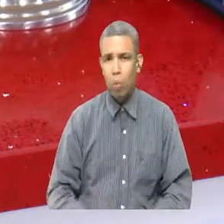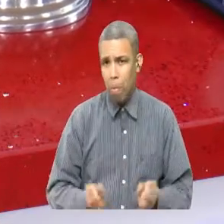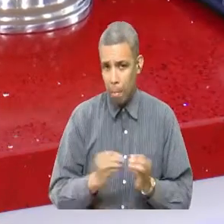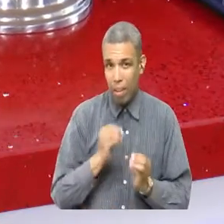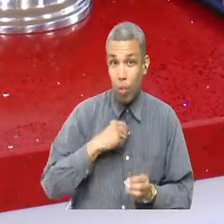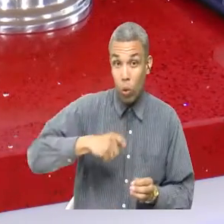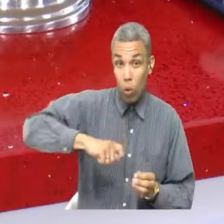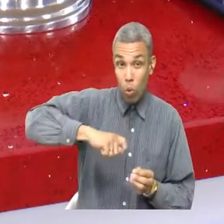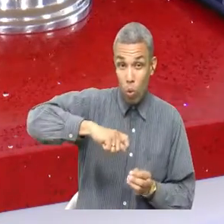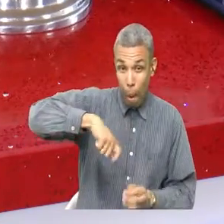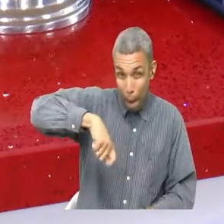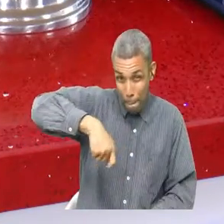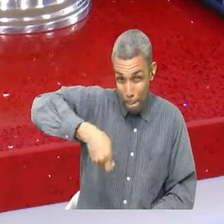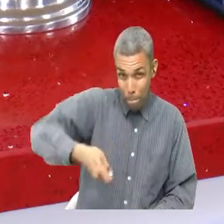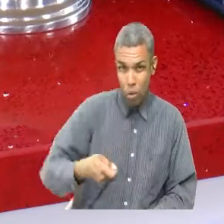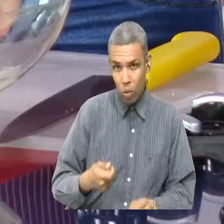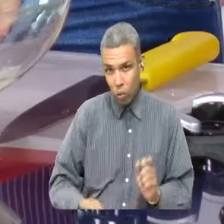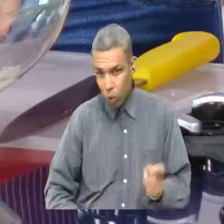limón.